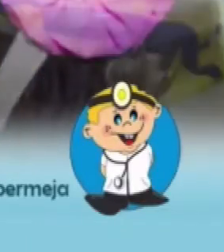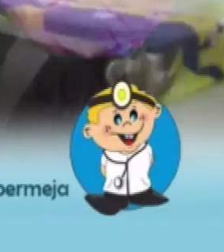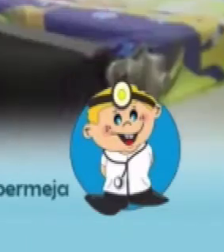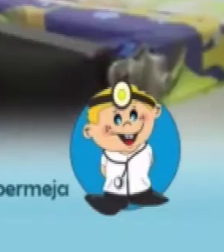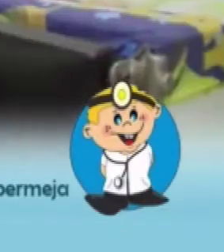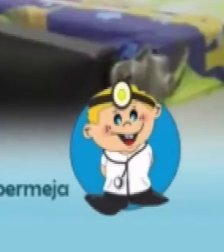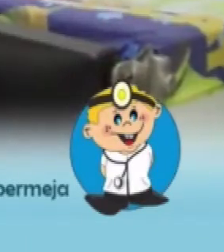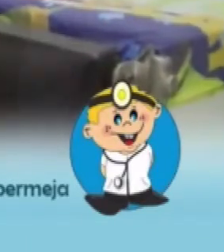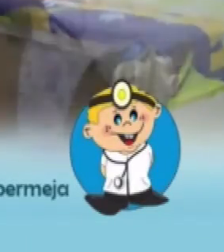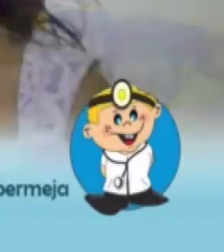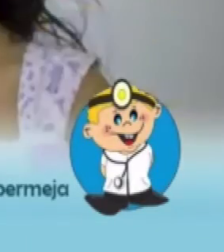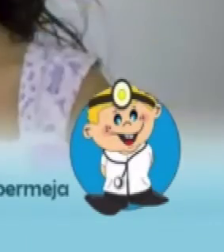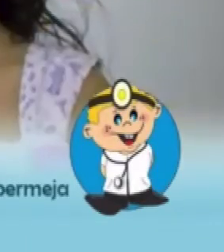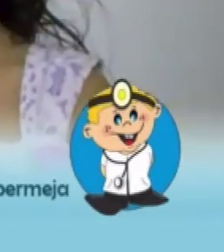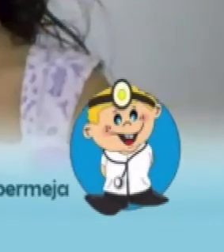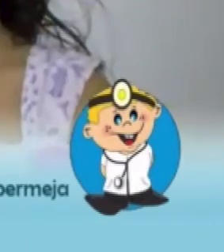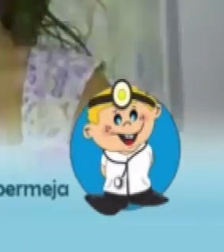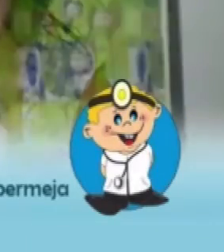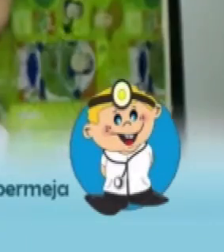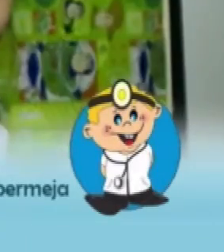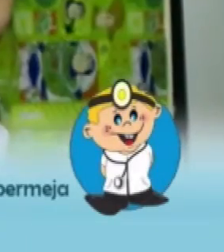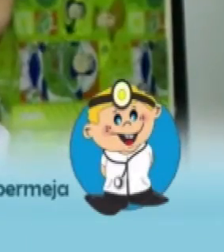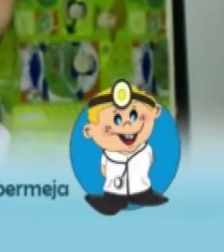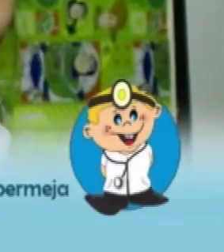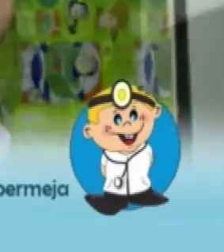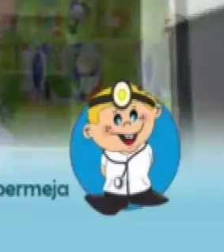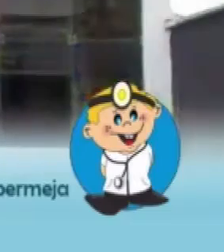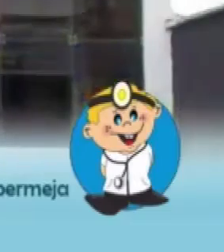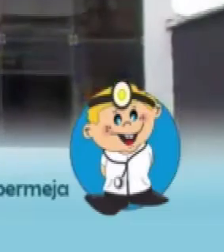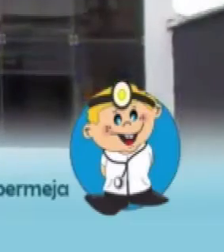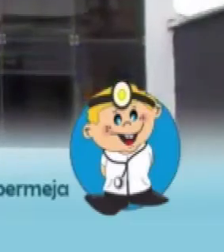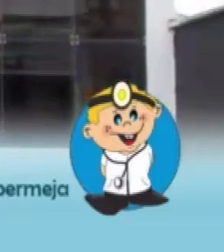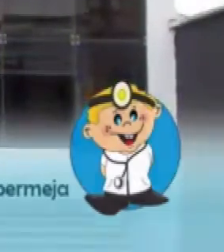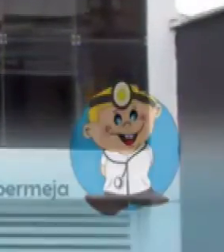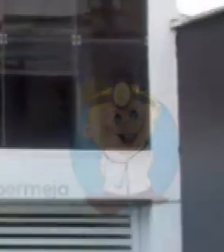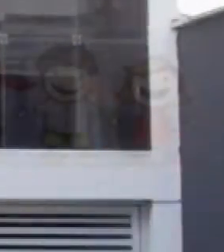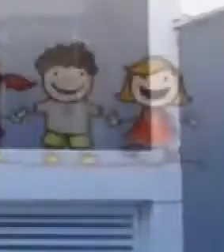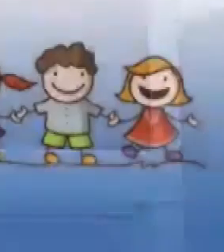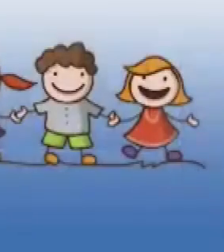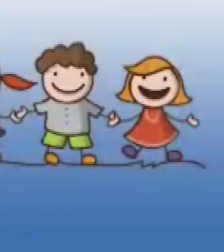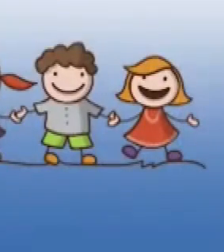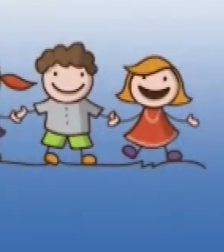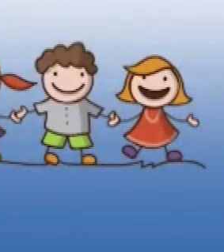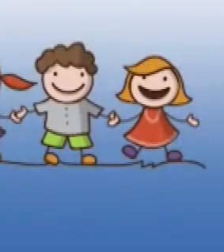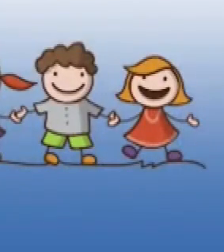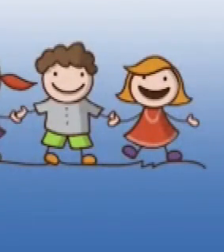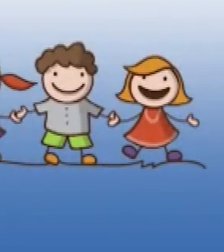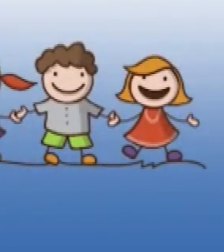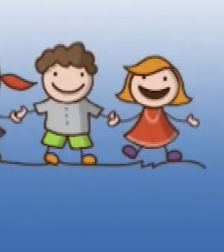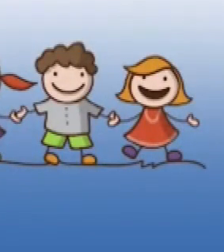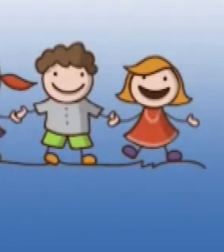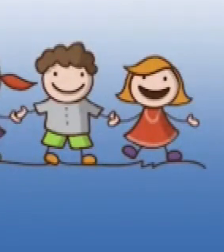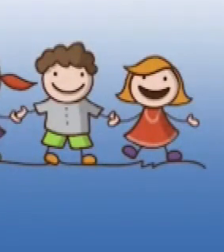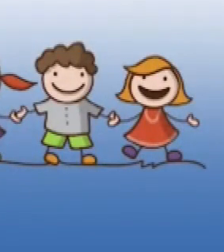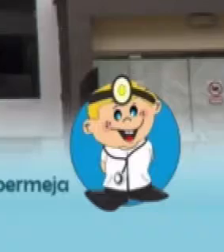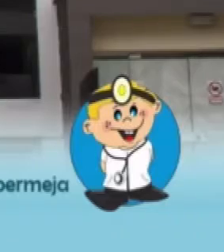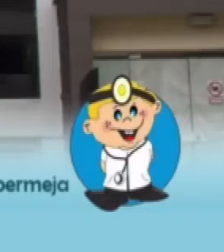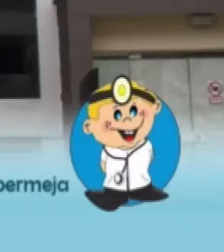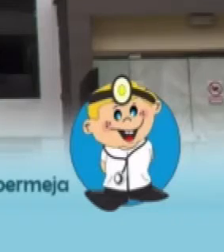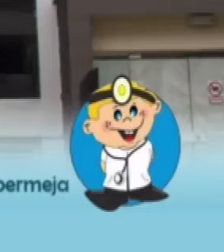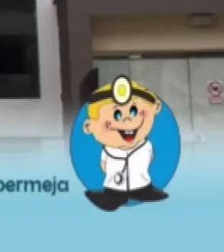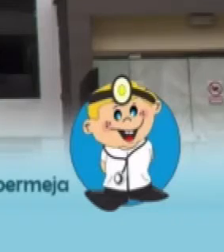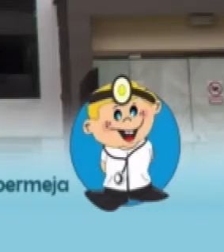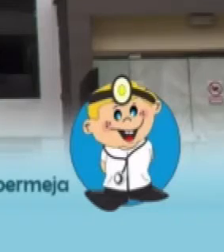es el bienestar de sus hijos. Centro Médico de Pediatría Pedicentro, salud para tu hijo. Ofrecemos servicios a prepagadas